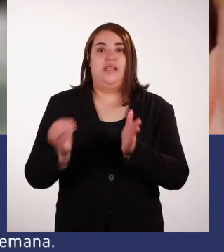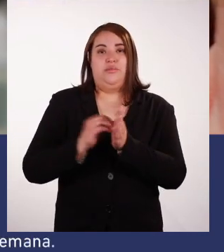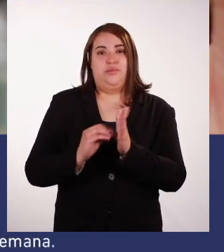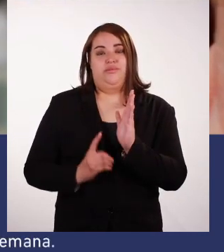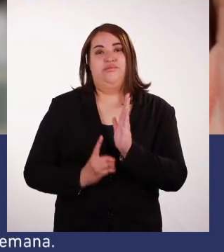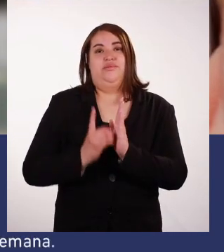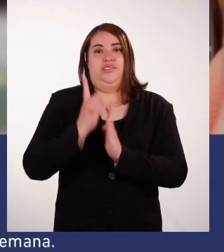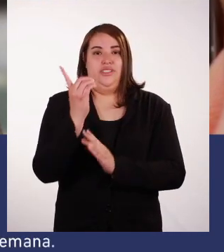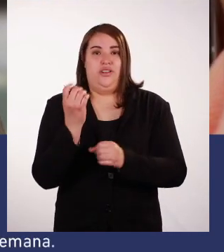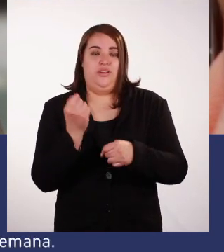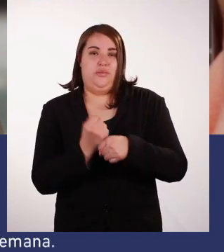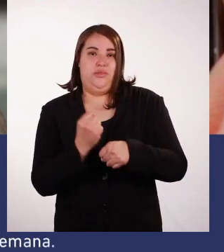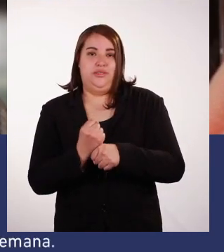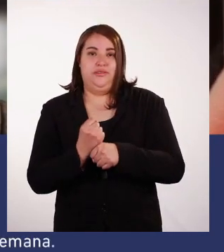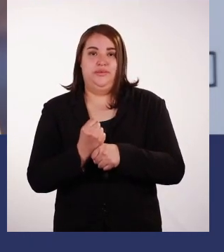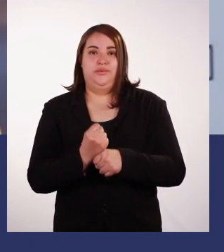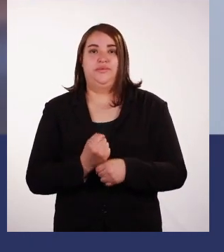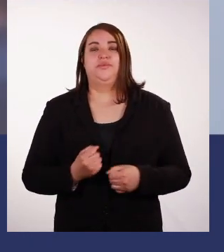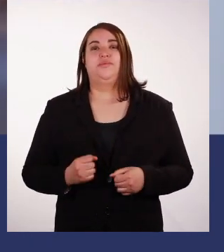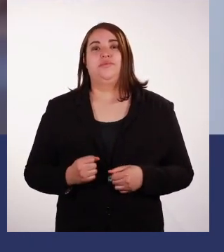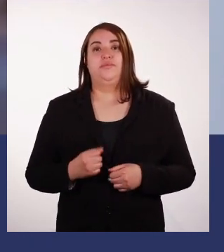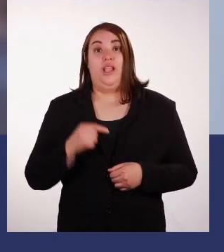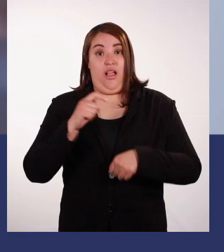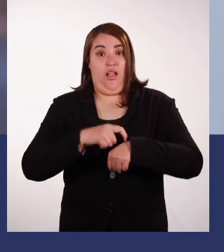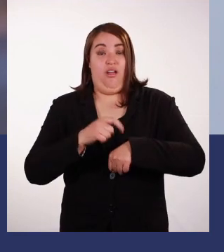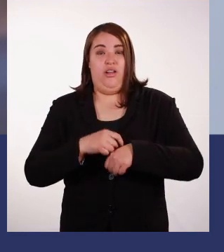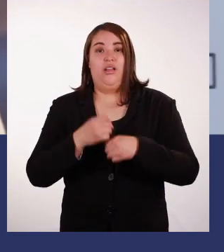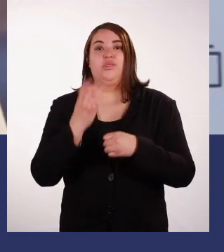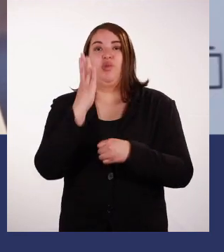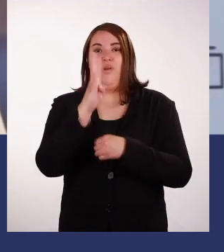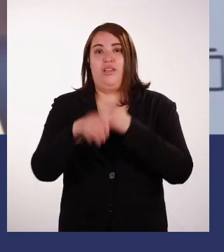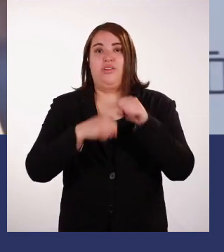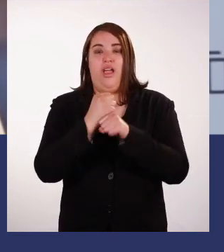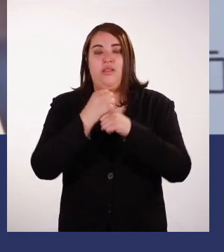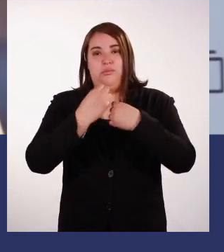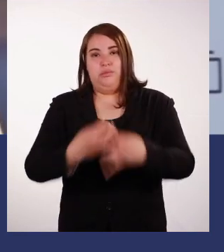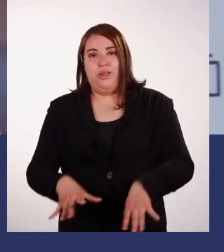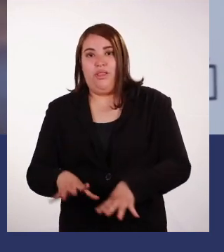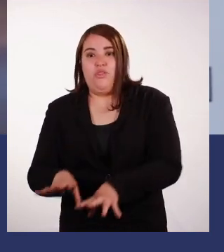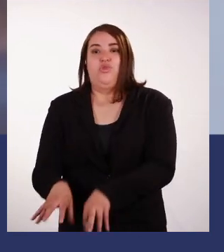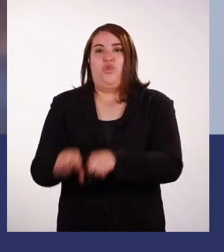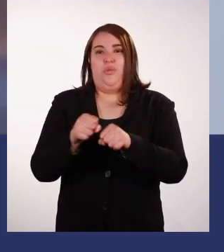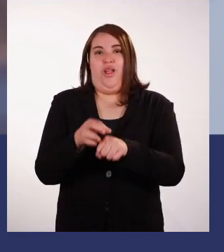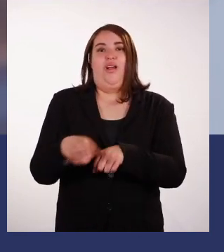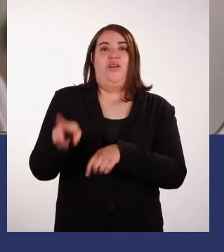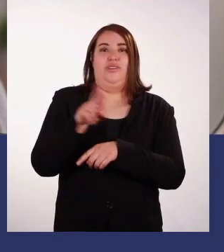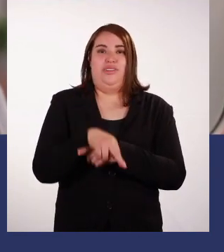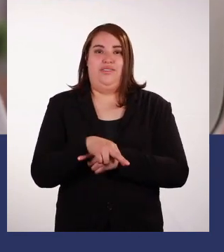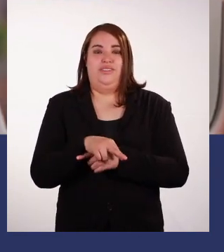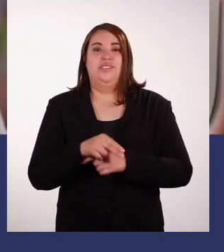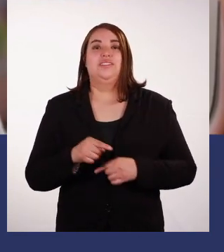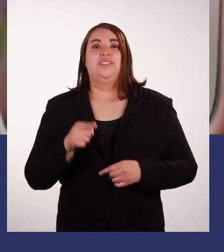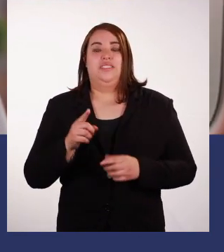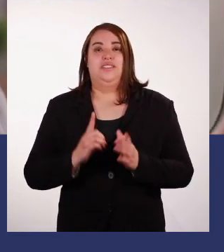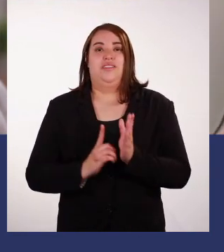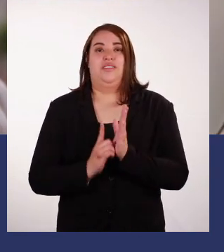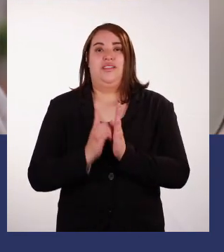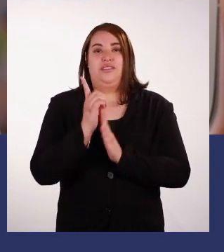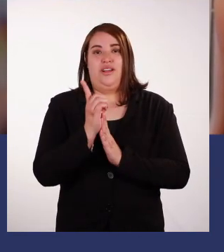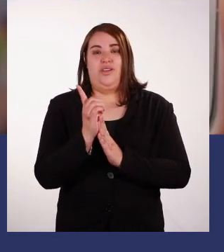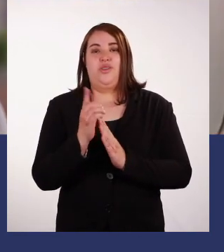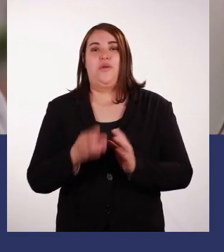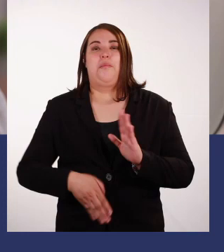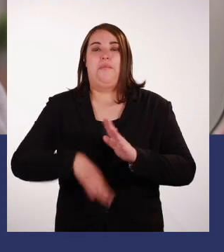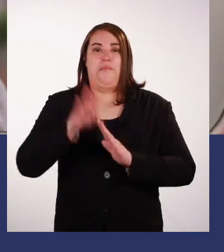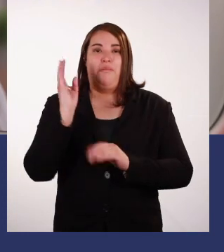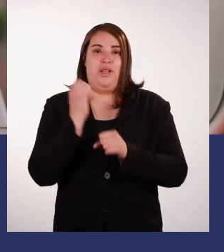logramos generar crecimiento y empleo. Es hora de recuperar lo que hemos perdido durante estos 4 años. Y volver a crecer con más